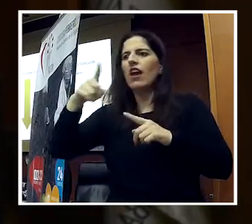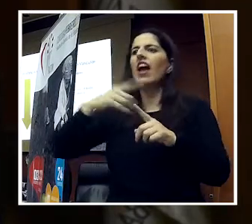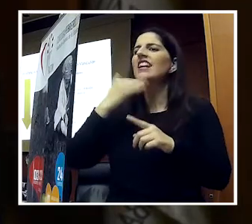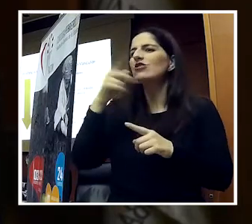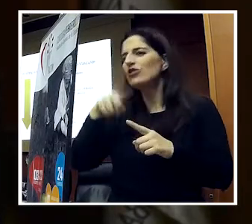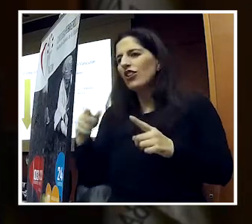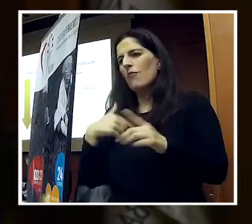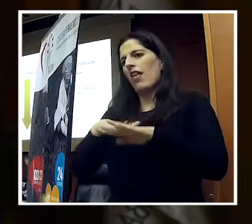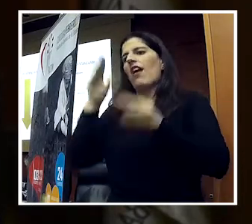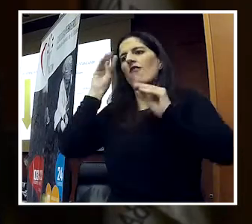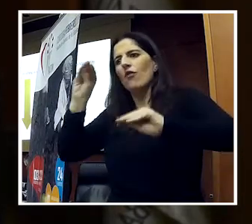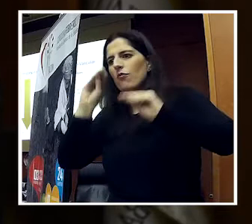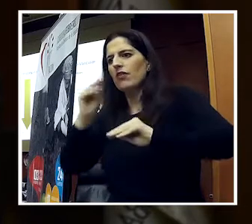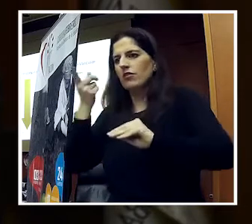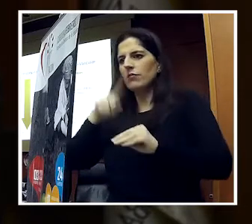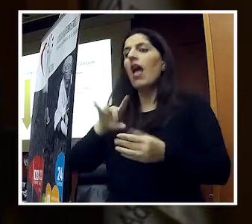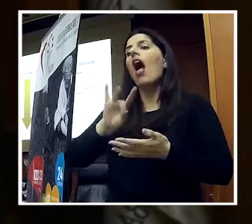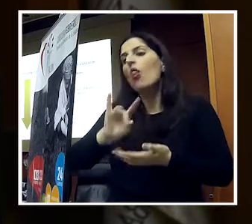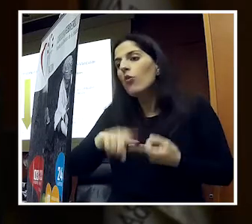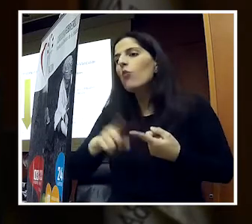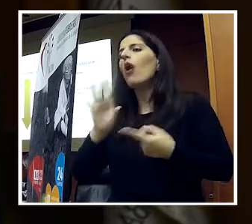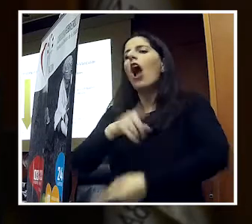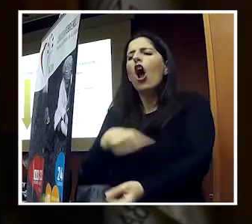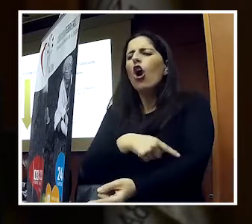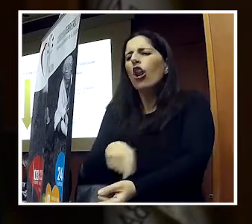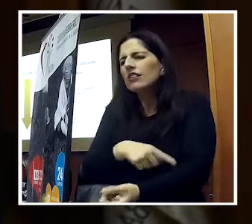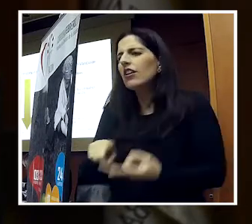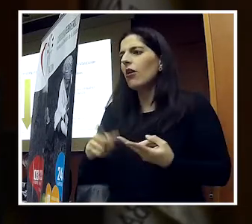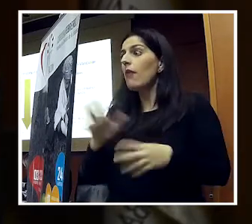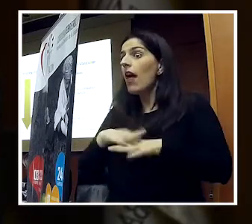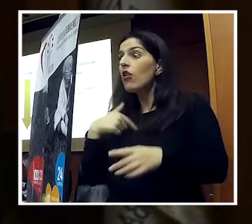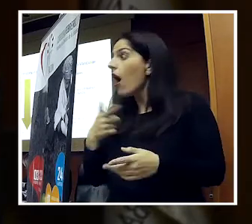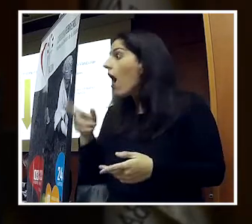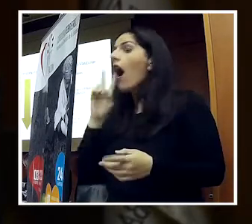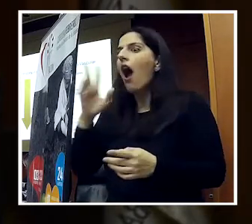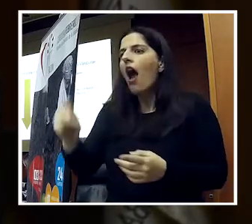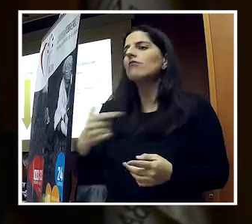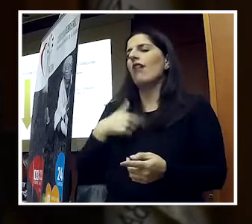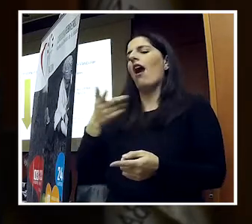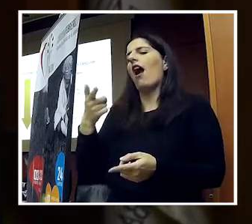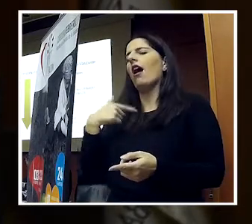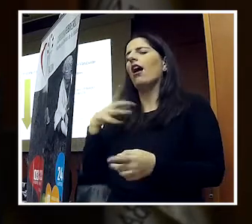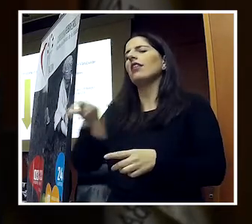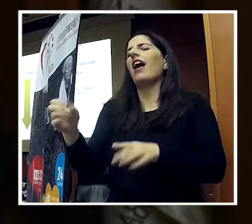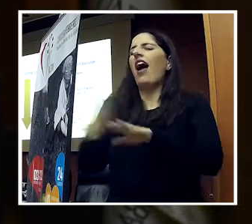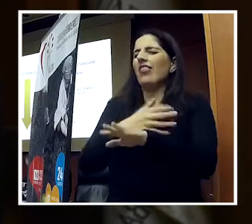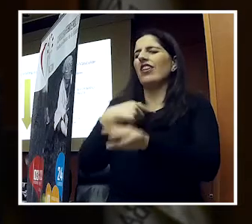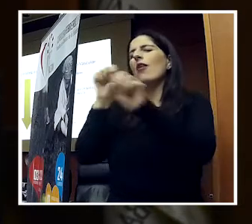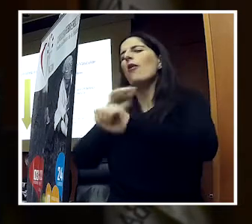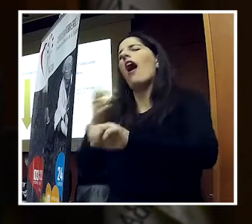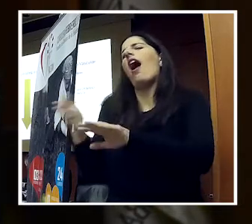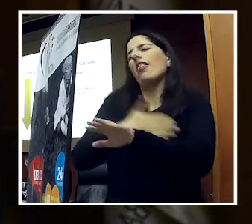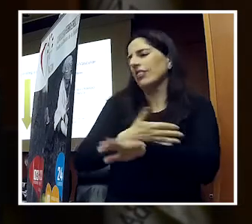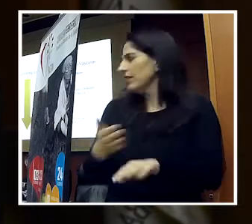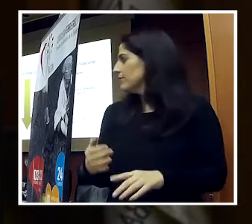de analítica con glucemia, colesterol, para poder detectar de forma precoz estas enfermedades, estos factores de riesgo que, como lo digo,